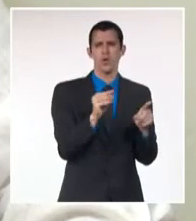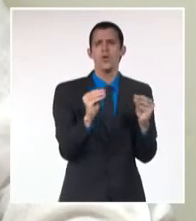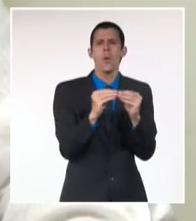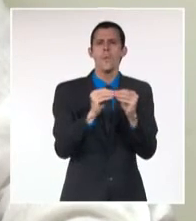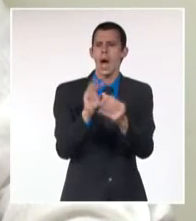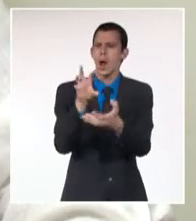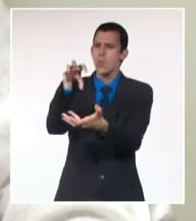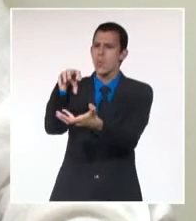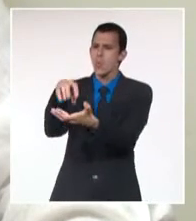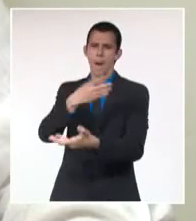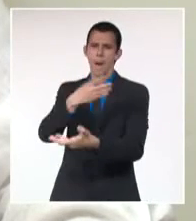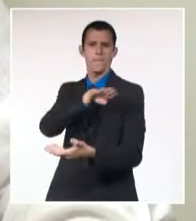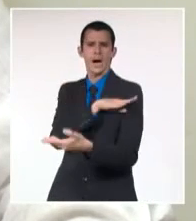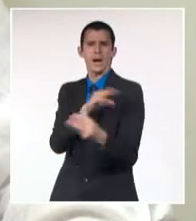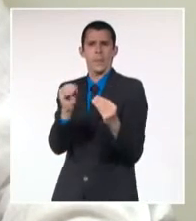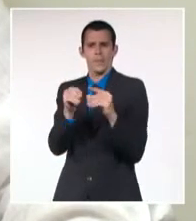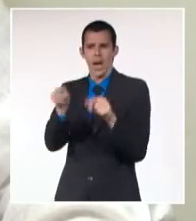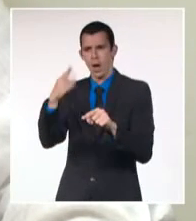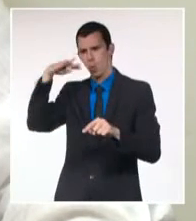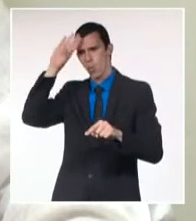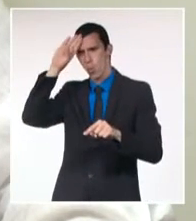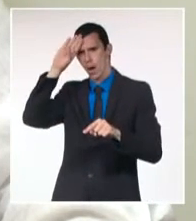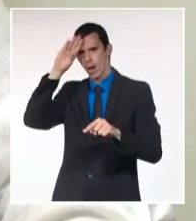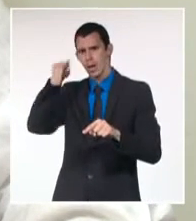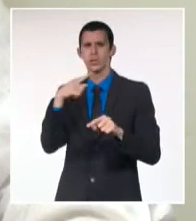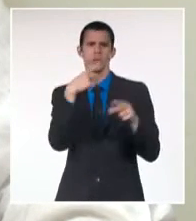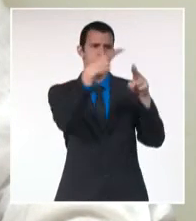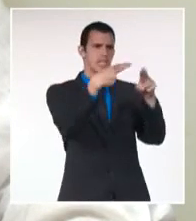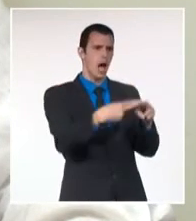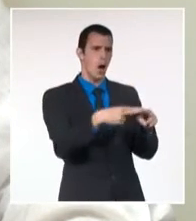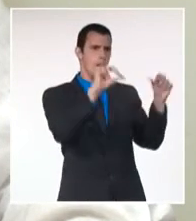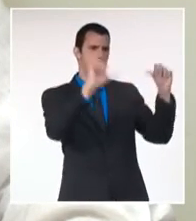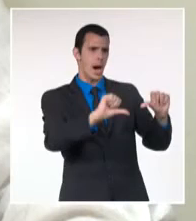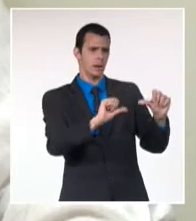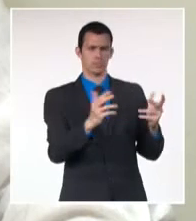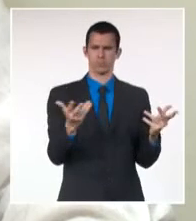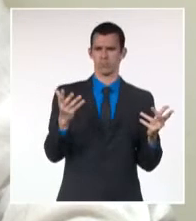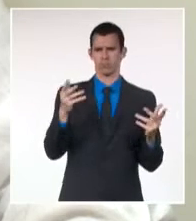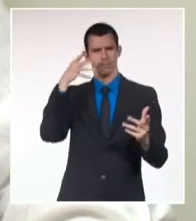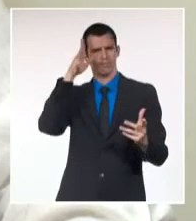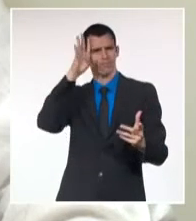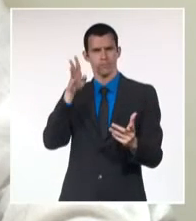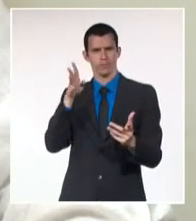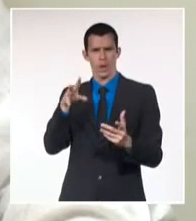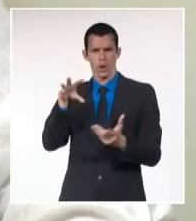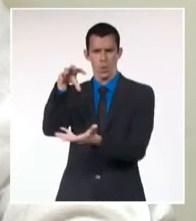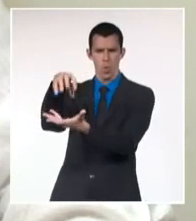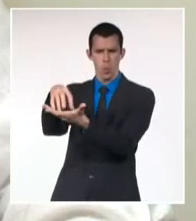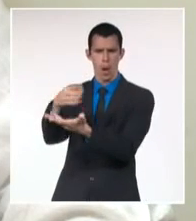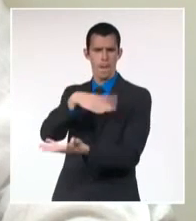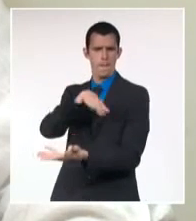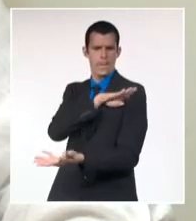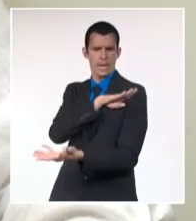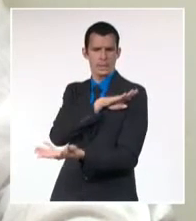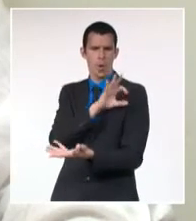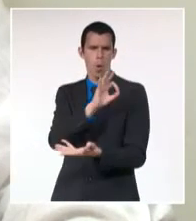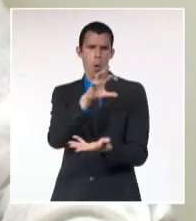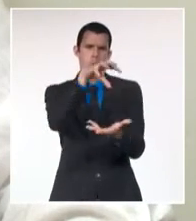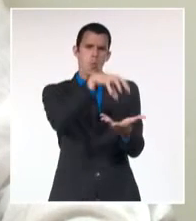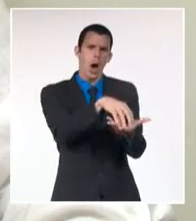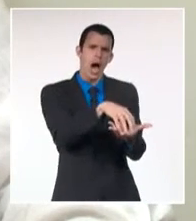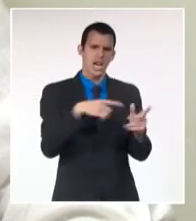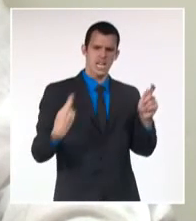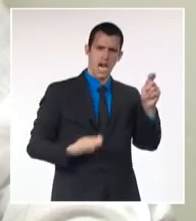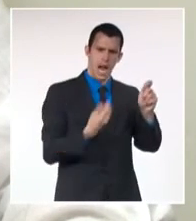una contradicción con pasos que ha dado la administración en las últimas semanas, los últimos meses, y sin duda alguna una contradicción